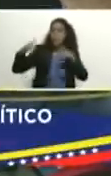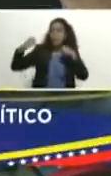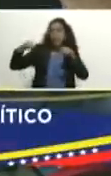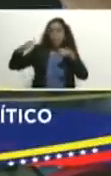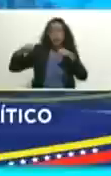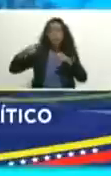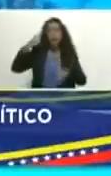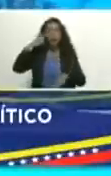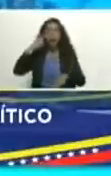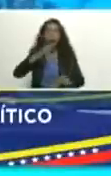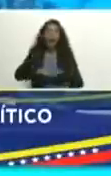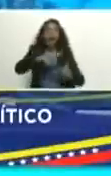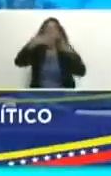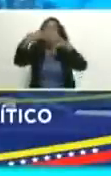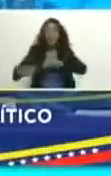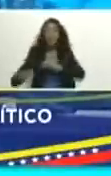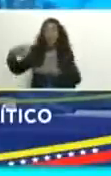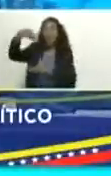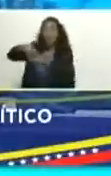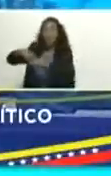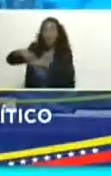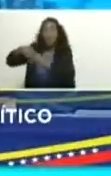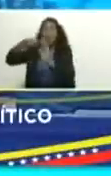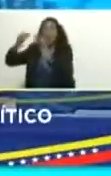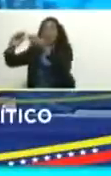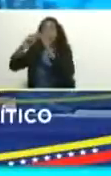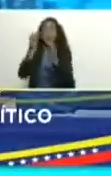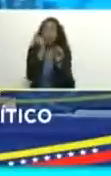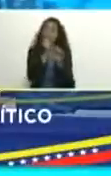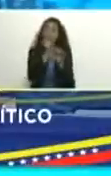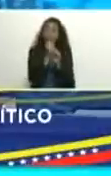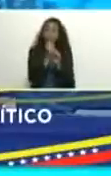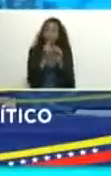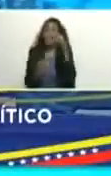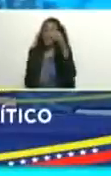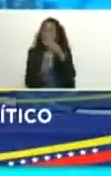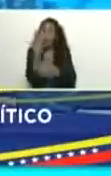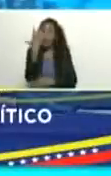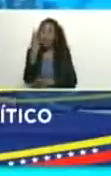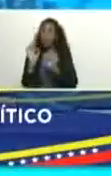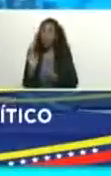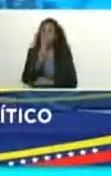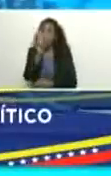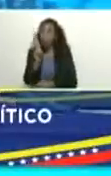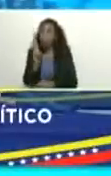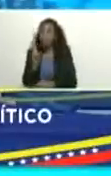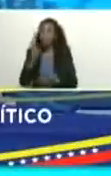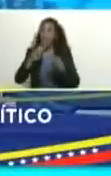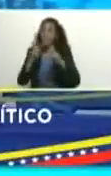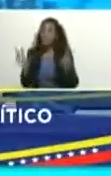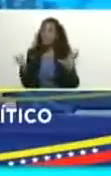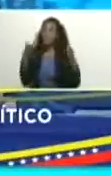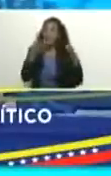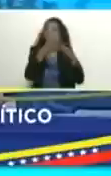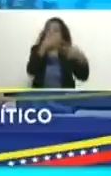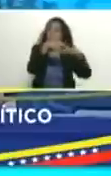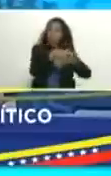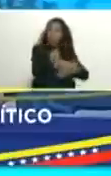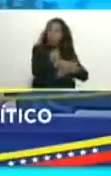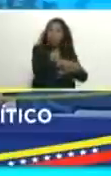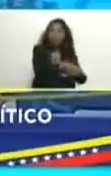así que vendrán a articularse perfectamente en el trabajo mancomunado las unidades populares de defensa integral de la